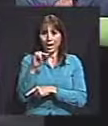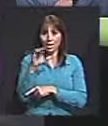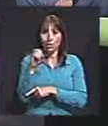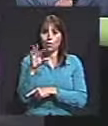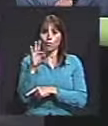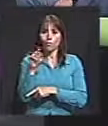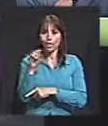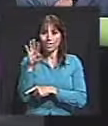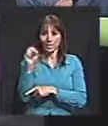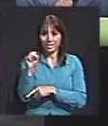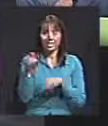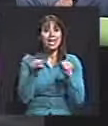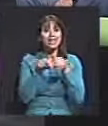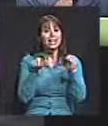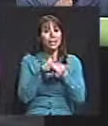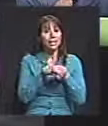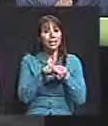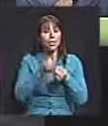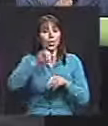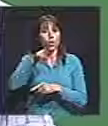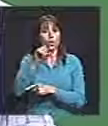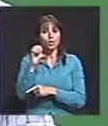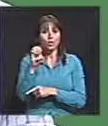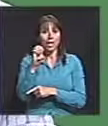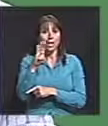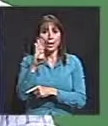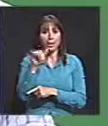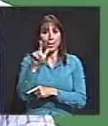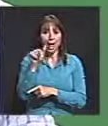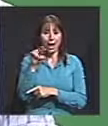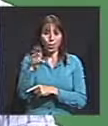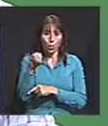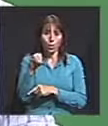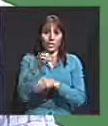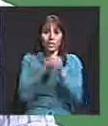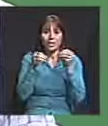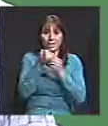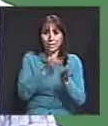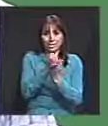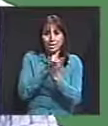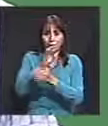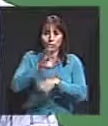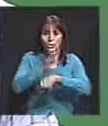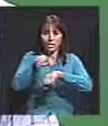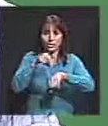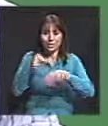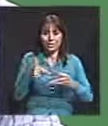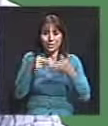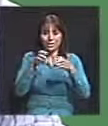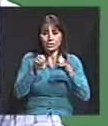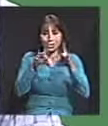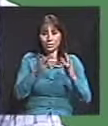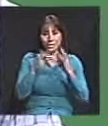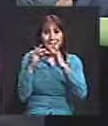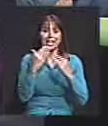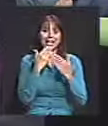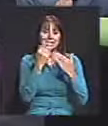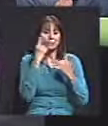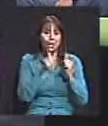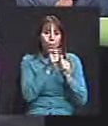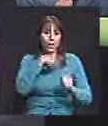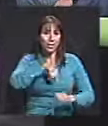don José Blanco, de la Unidad de Investigación del Consejo Nacional de Rehabilitación y Educación Especial. Muchas gracias por